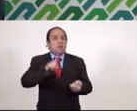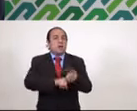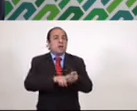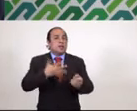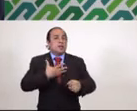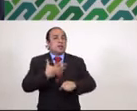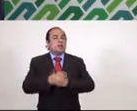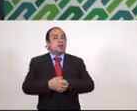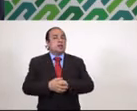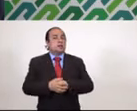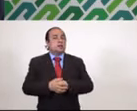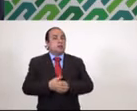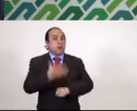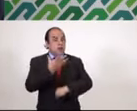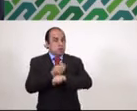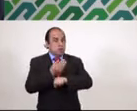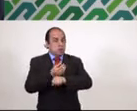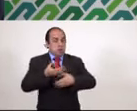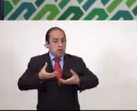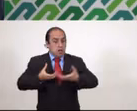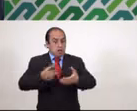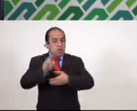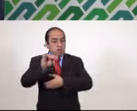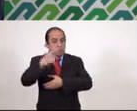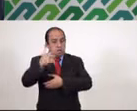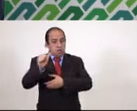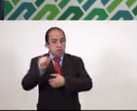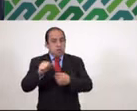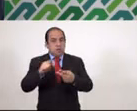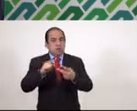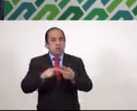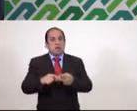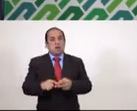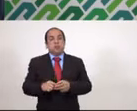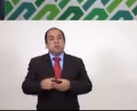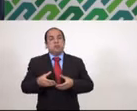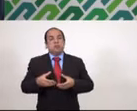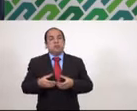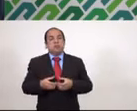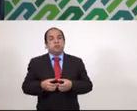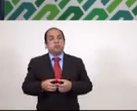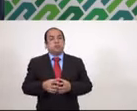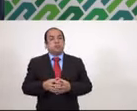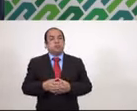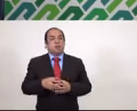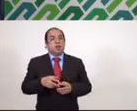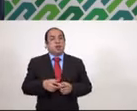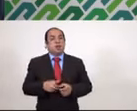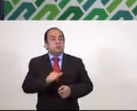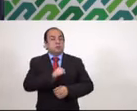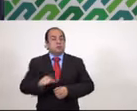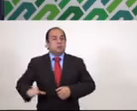reparación en Calzada de la Viga y Madero en Iztacalco, por favor.